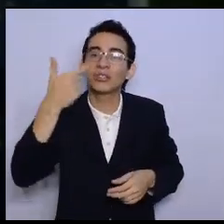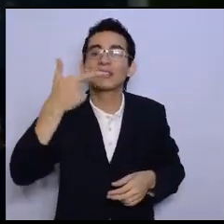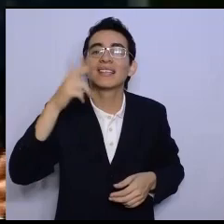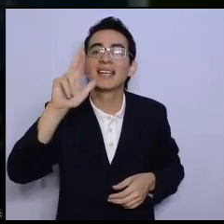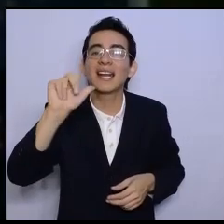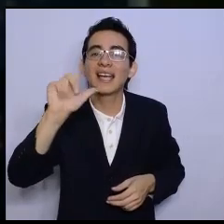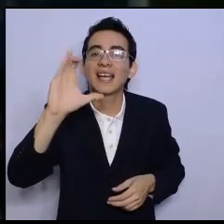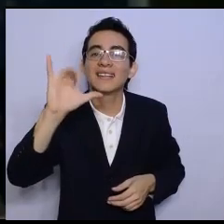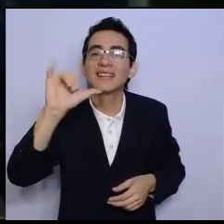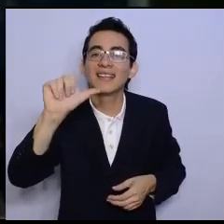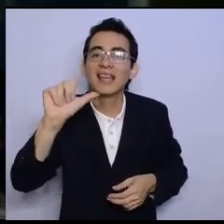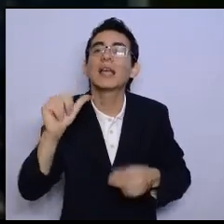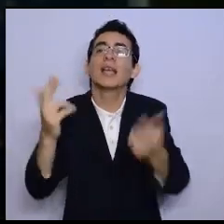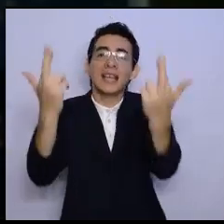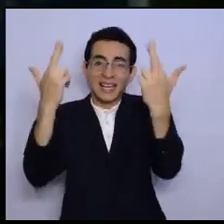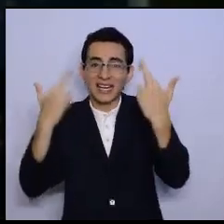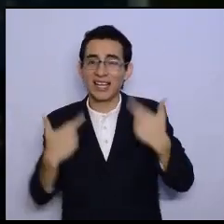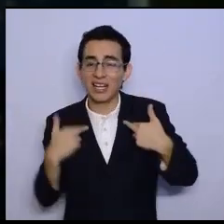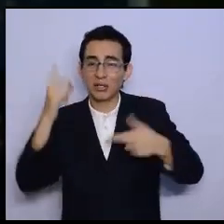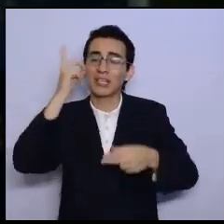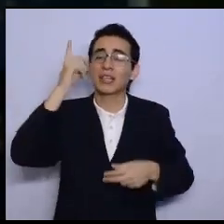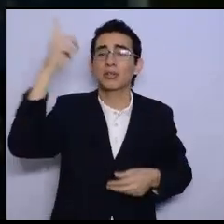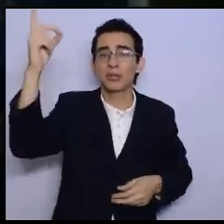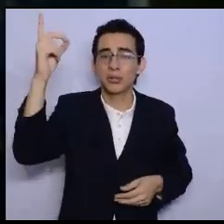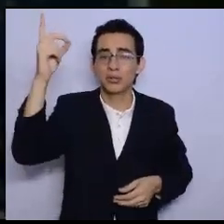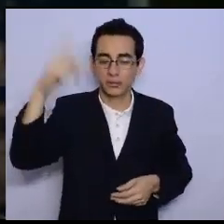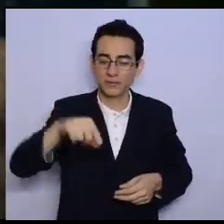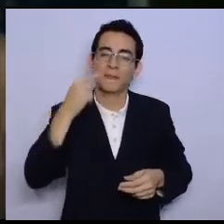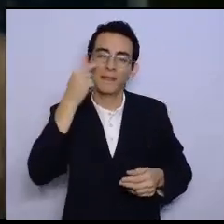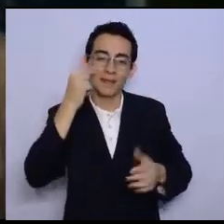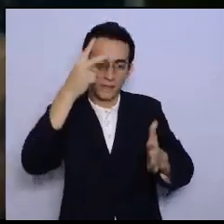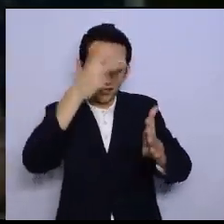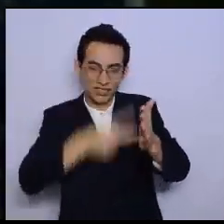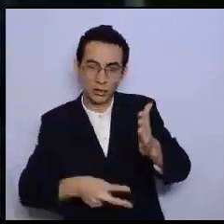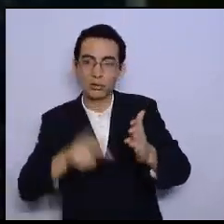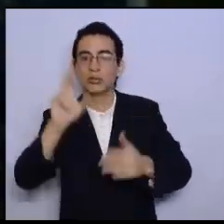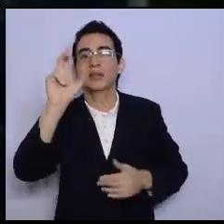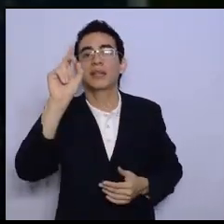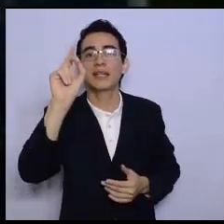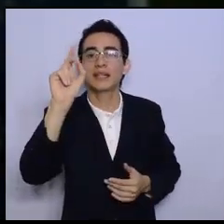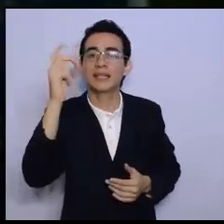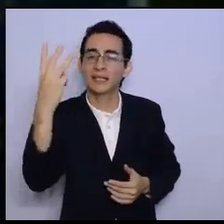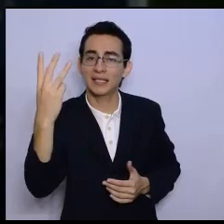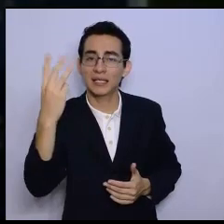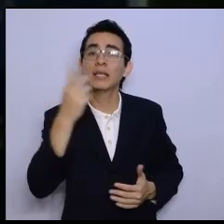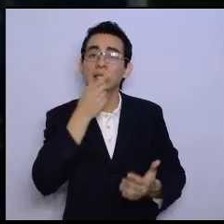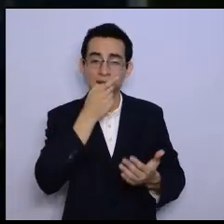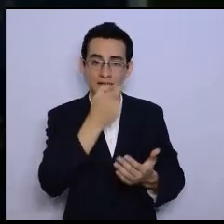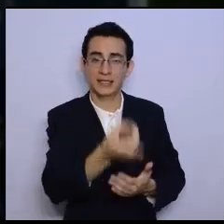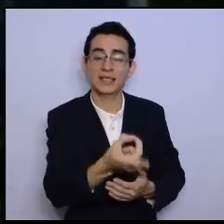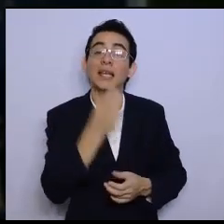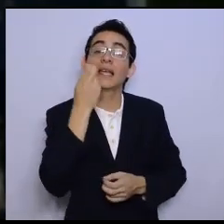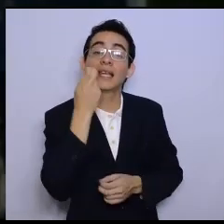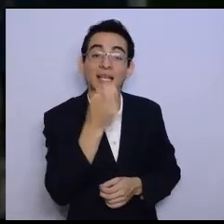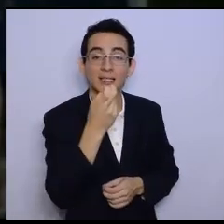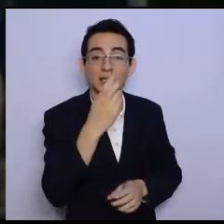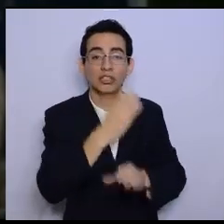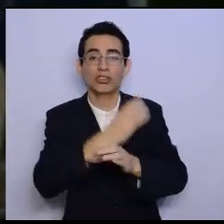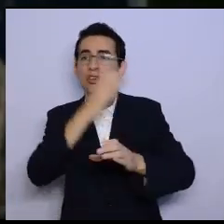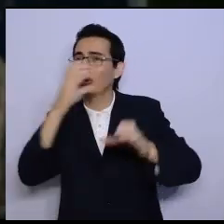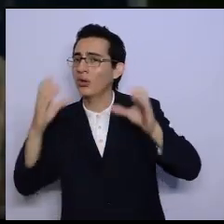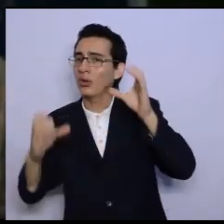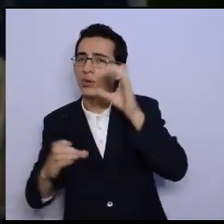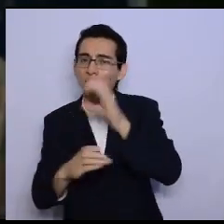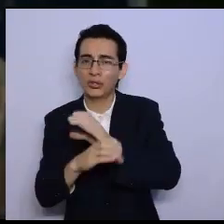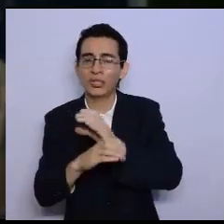para enfrentar las aflicciones de la vida. Ahora fíjate el versículo 33. Dice, estas cosas os